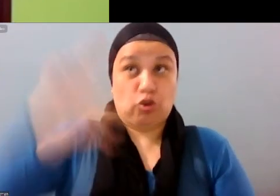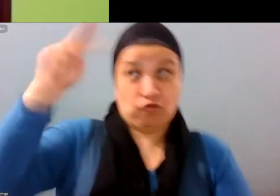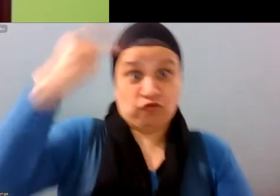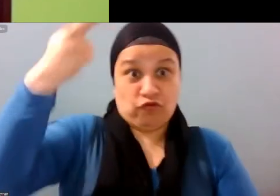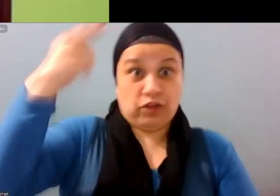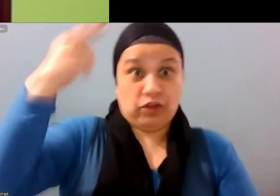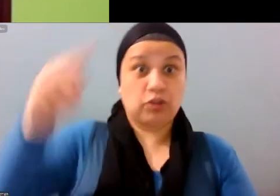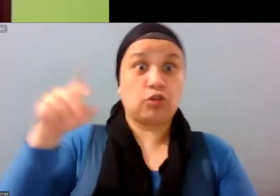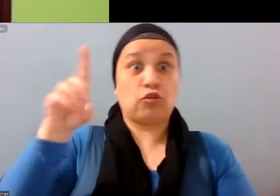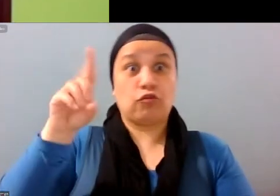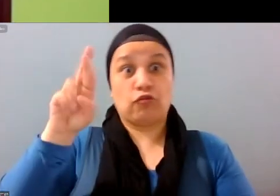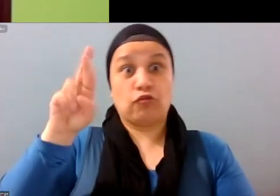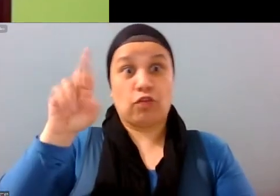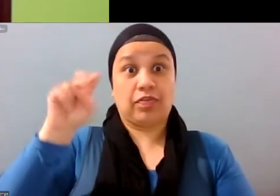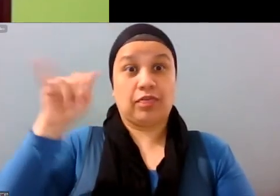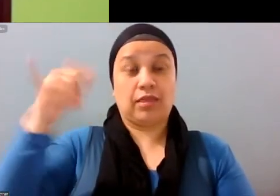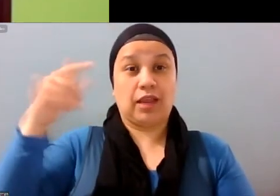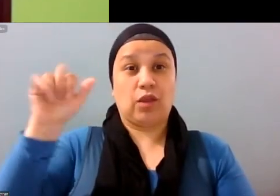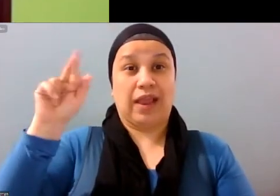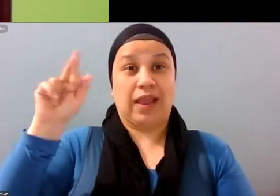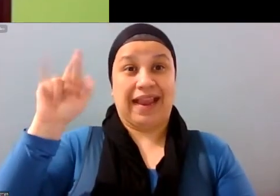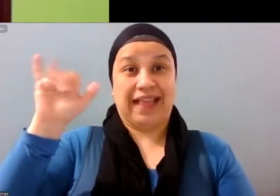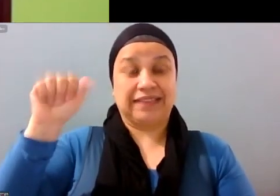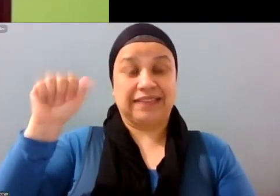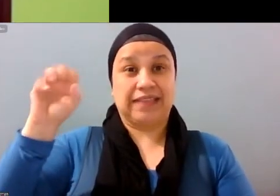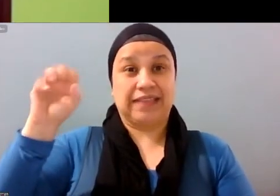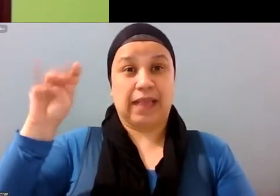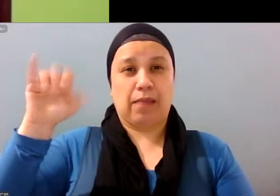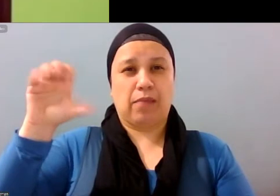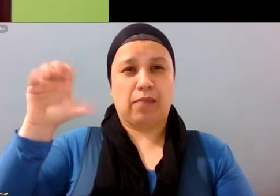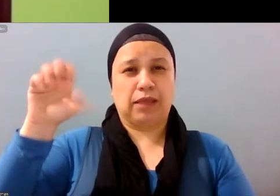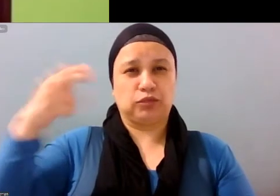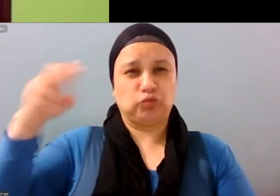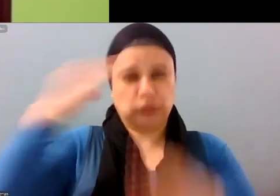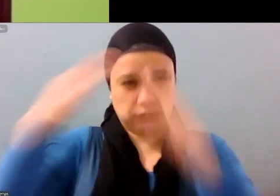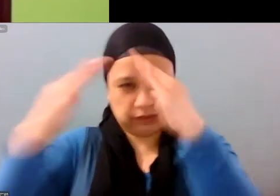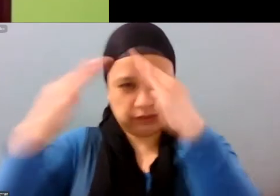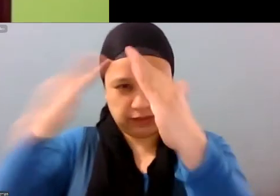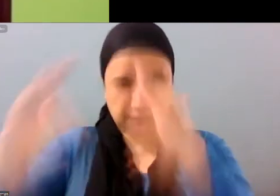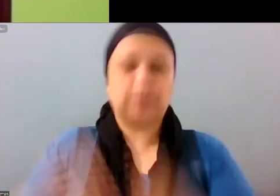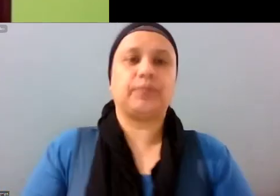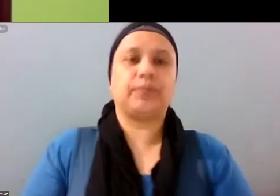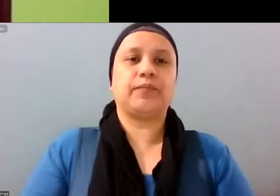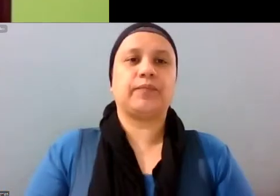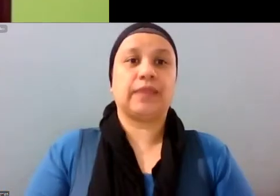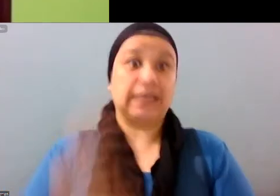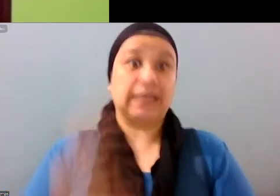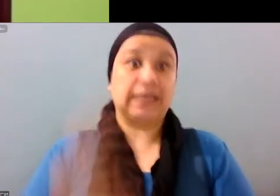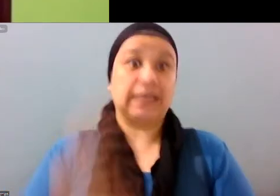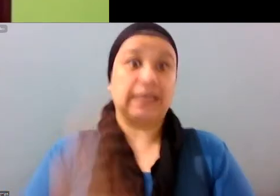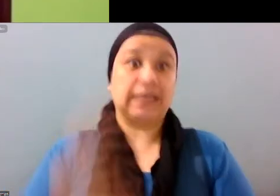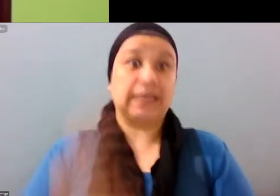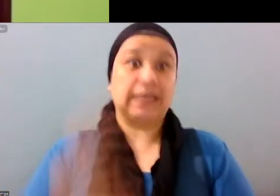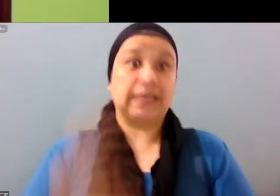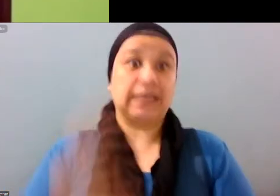Arias Camacho, a quien le enviamos un muy cordial saludo. A la señora directora de la Secretaría